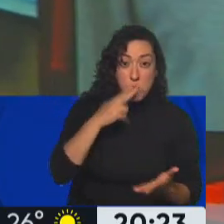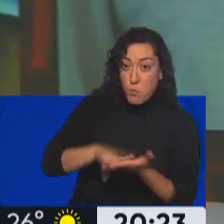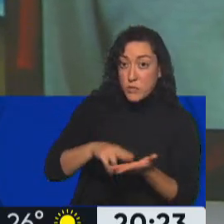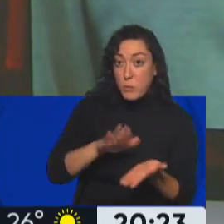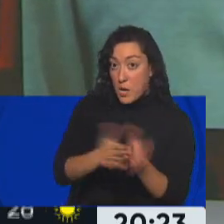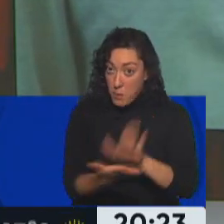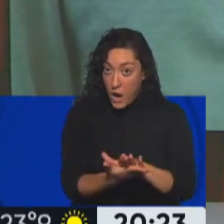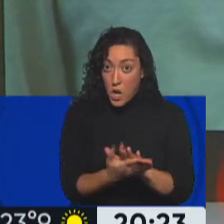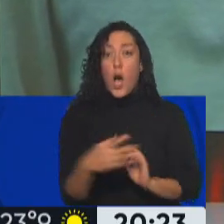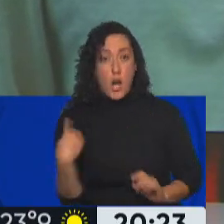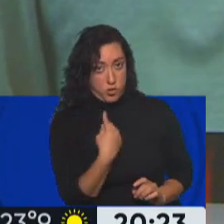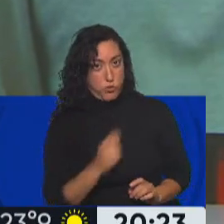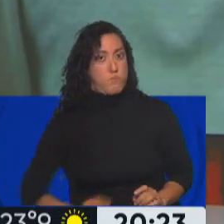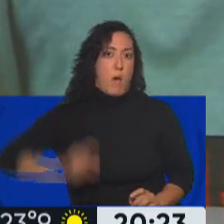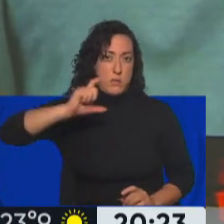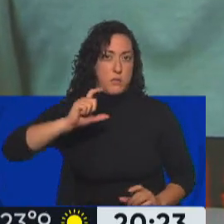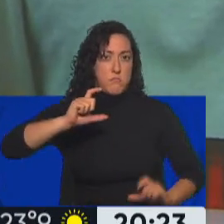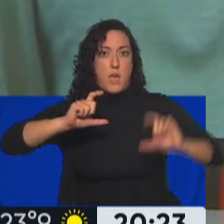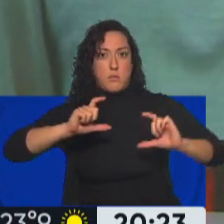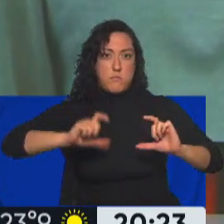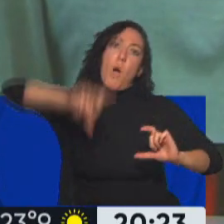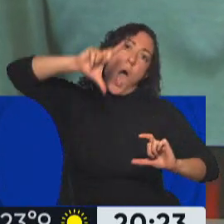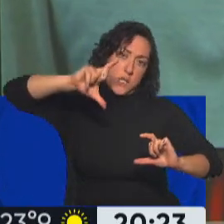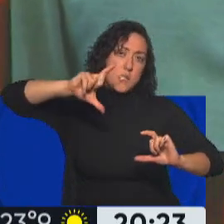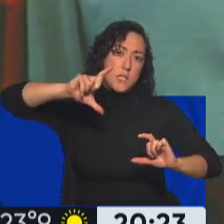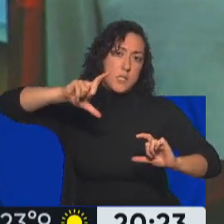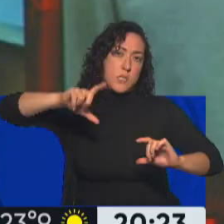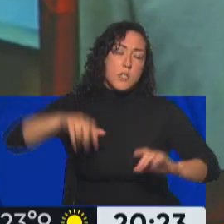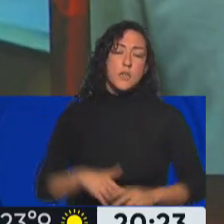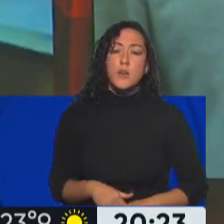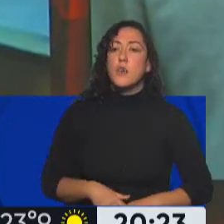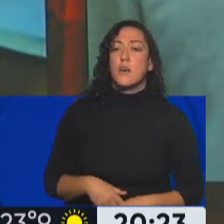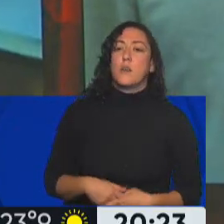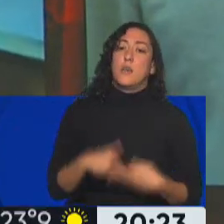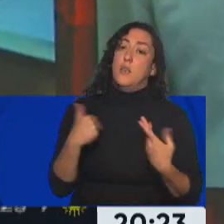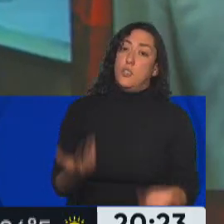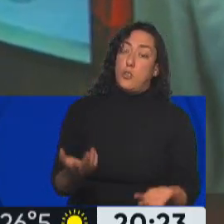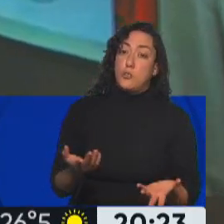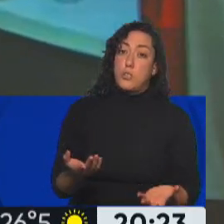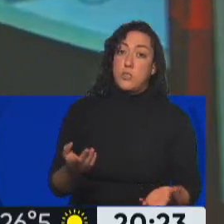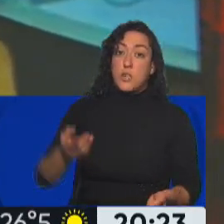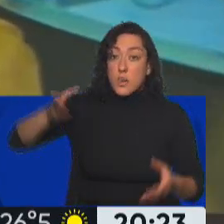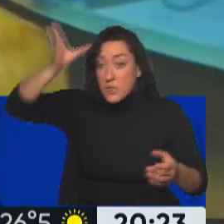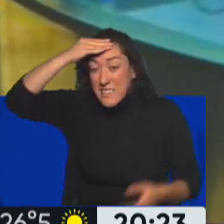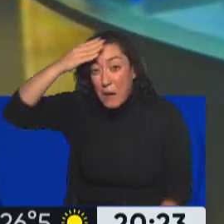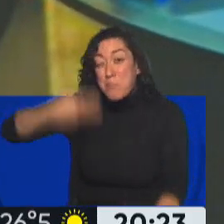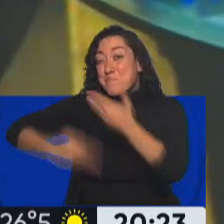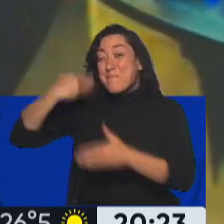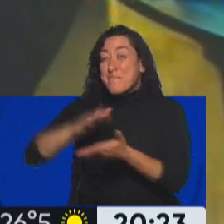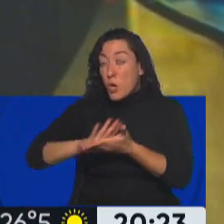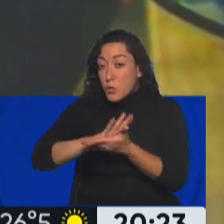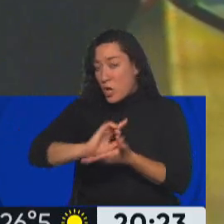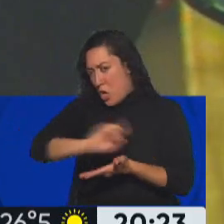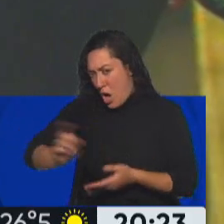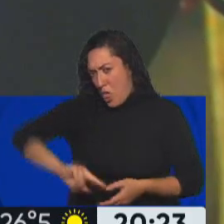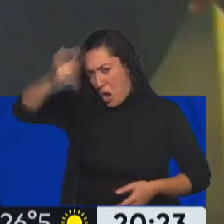aranceles, nosotros también les vamos a contestar con más aranceles. Por eso decía, lejos de dar marcha atrás,